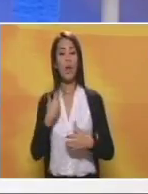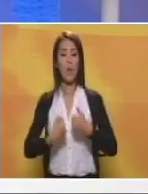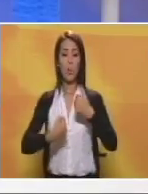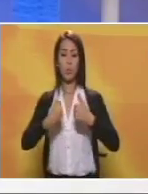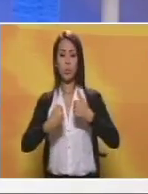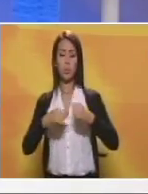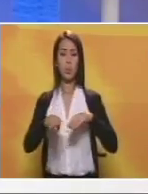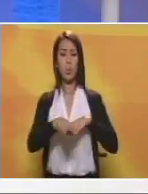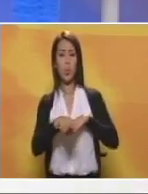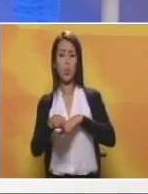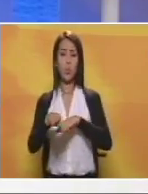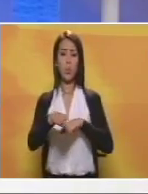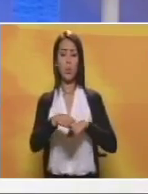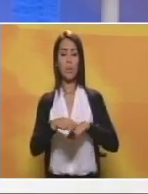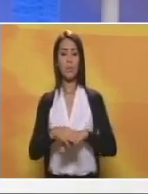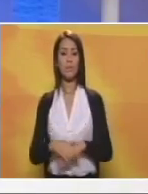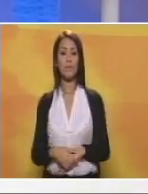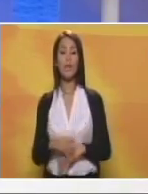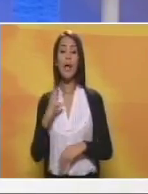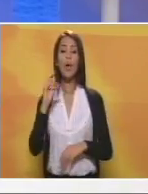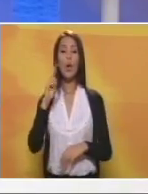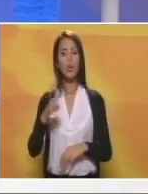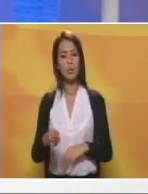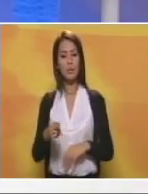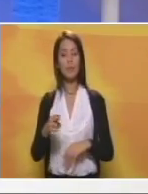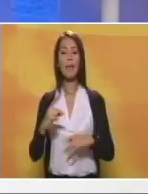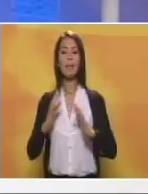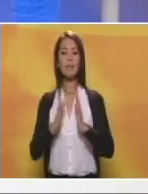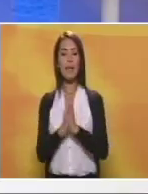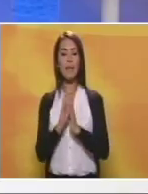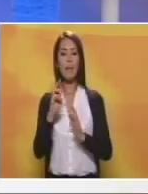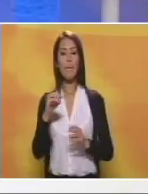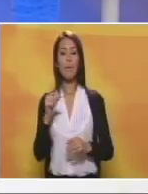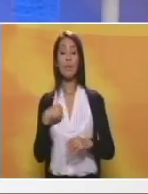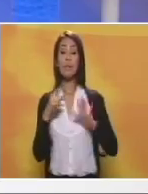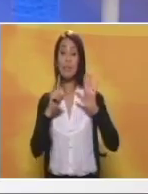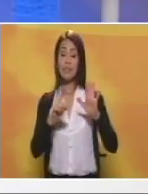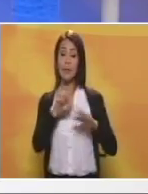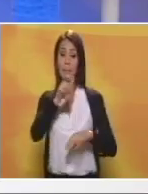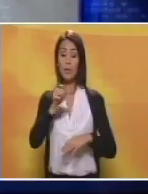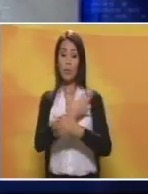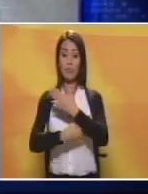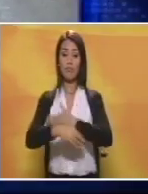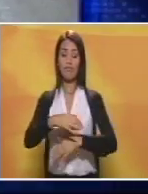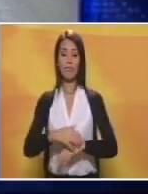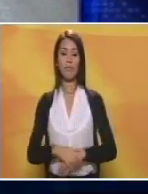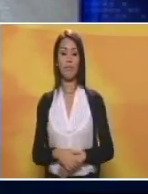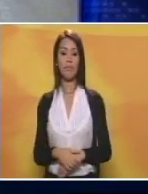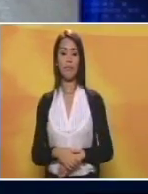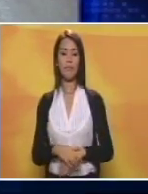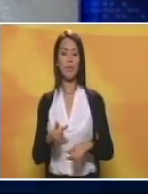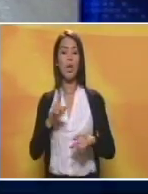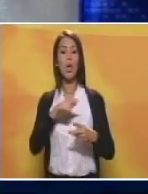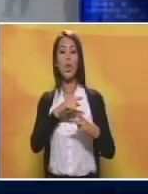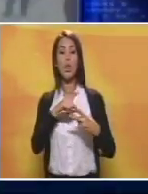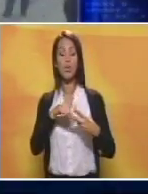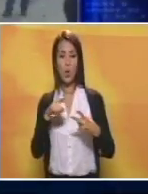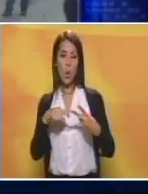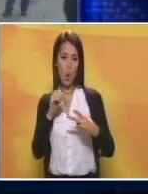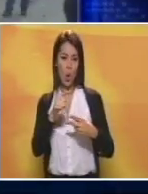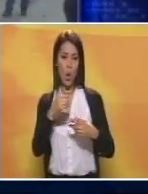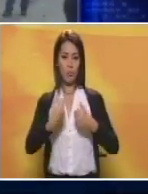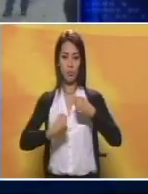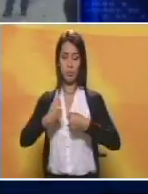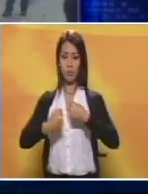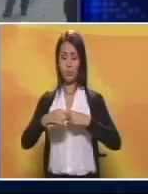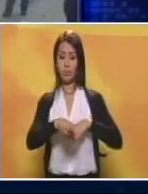la autopista Vallecoche a la altura de la urbanización Santa Mónica que dejó 6 personas lesionadas. En el hecho estuvieron involucrados 12 vehículos. Usuarios de